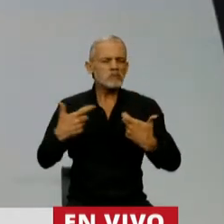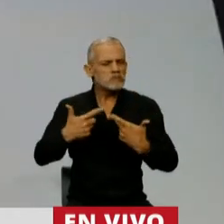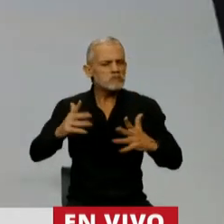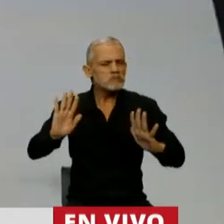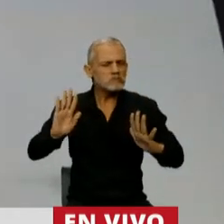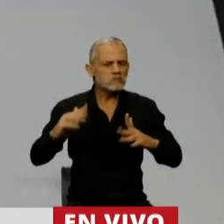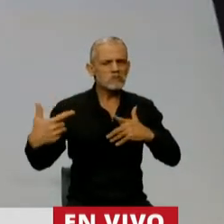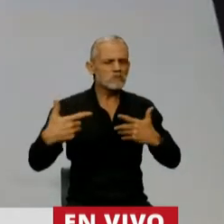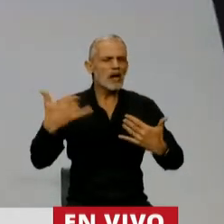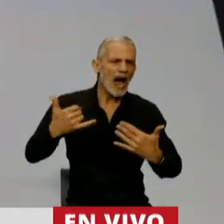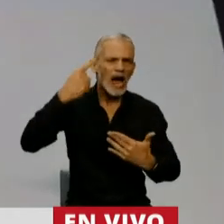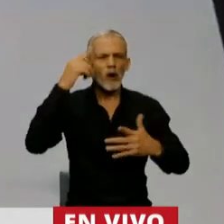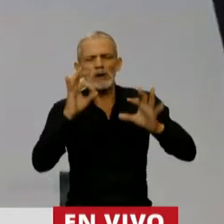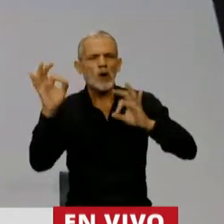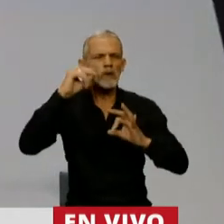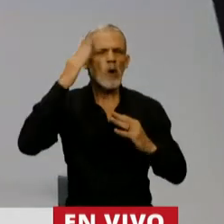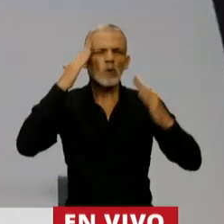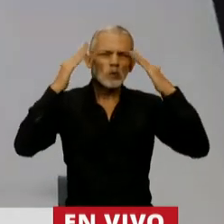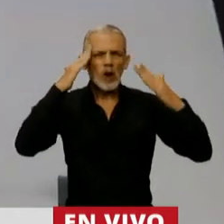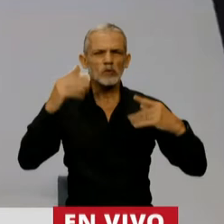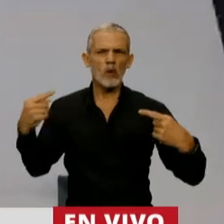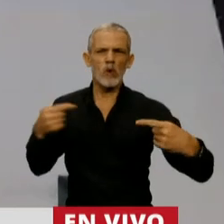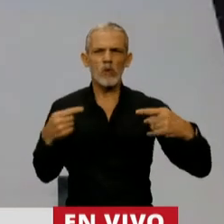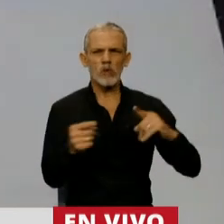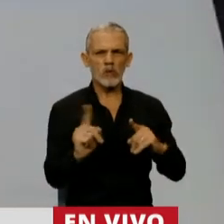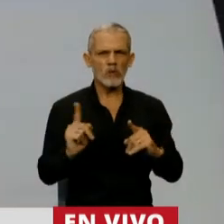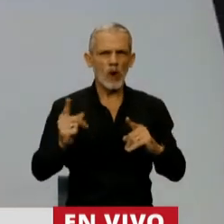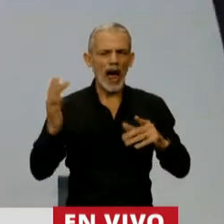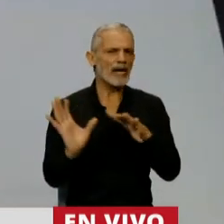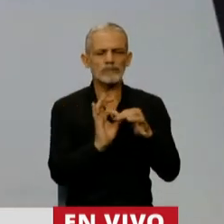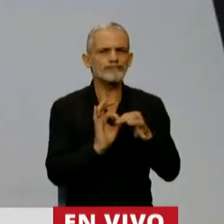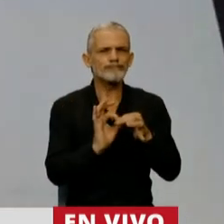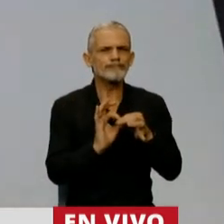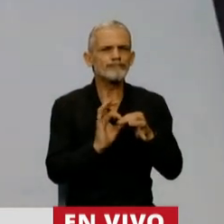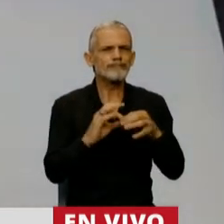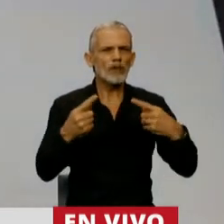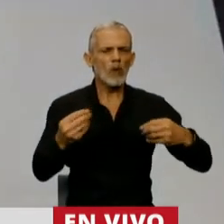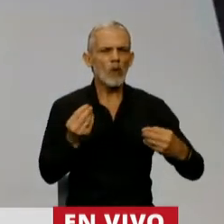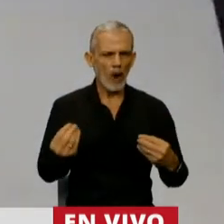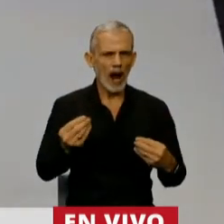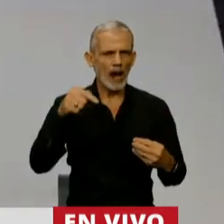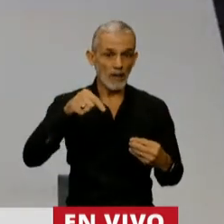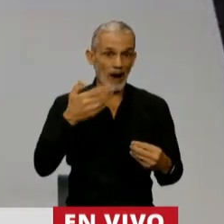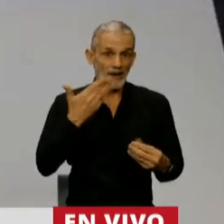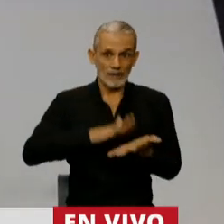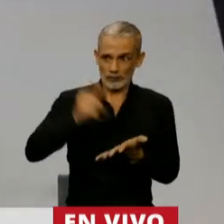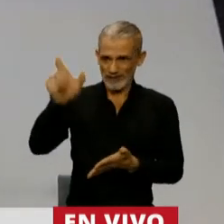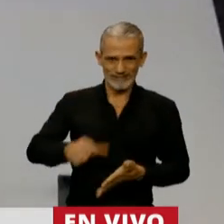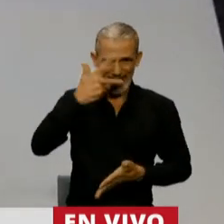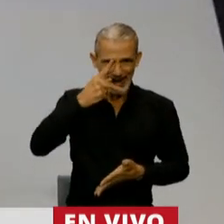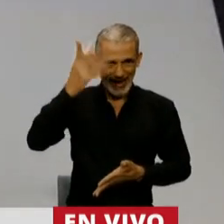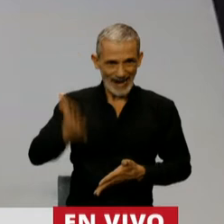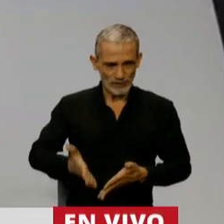simbólicas y la batalla cultural, que también está ligada a esto, creo que cuando hablamos de Néstor tenemos